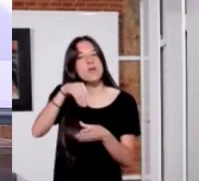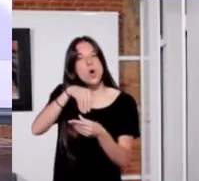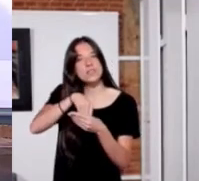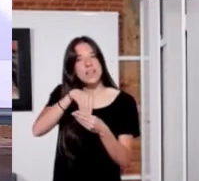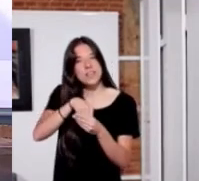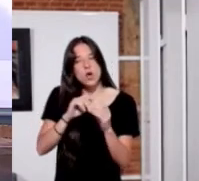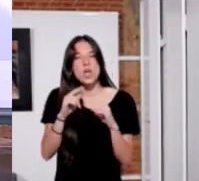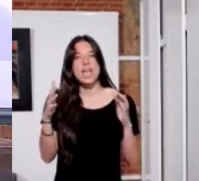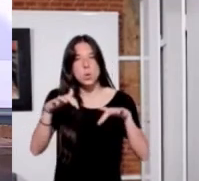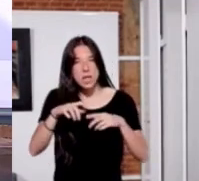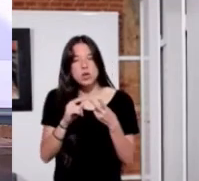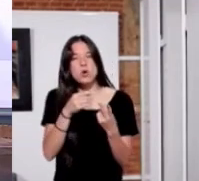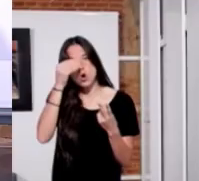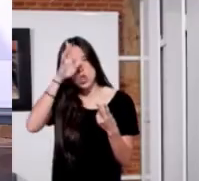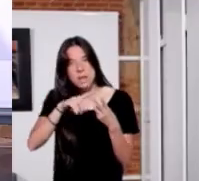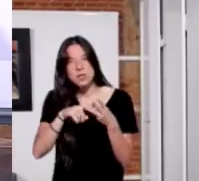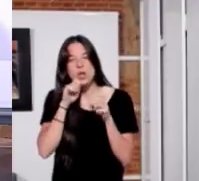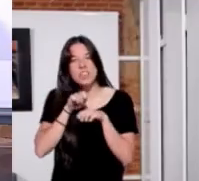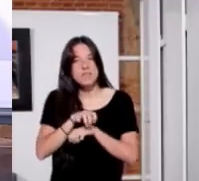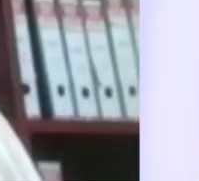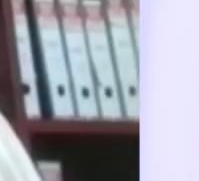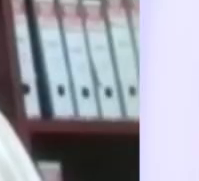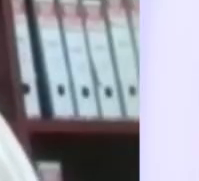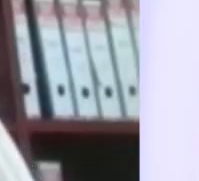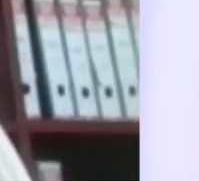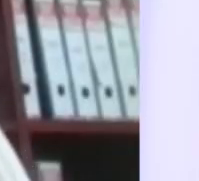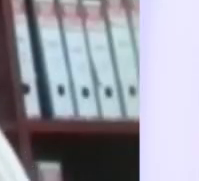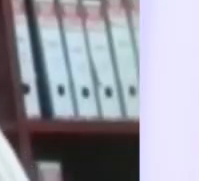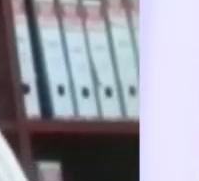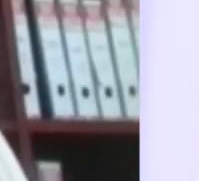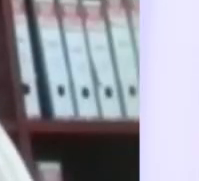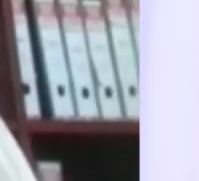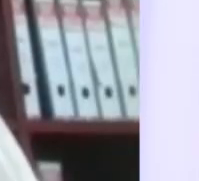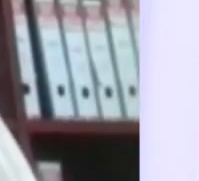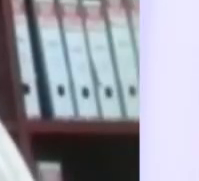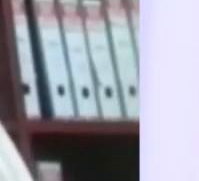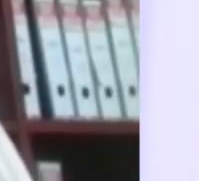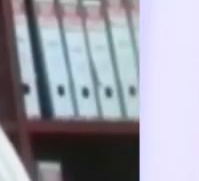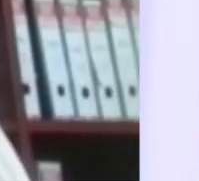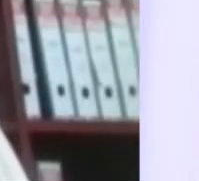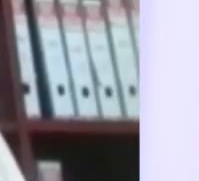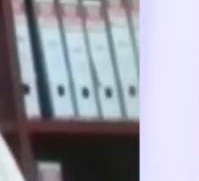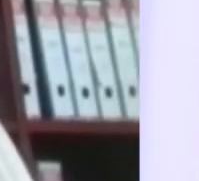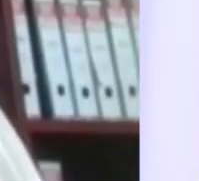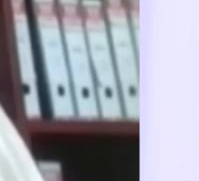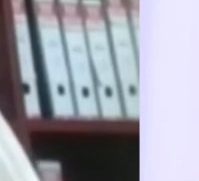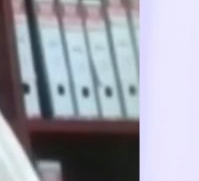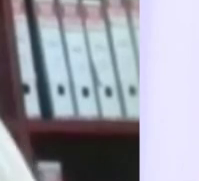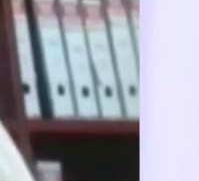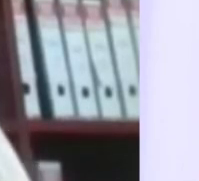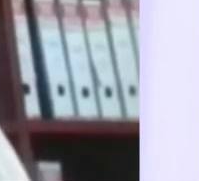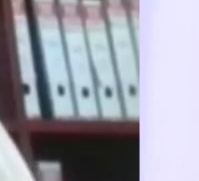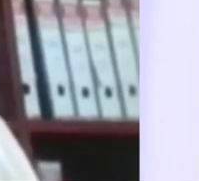encuentro, conocimiento y difusión al voluntariado, extenderlo a otras plataformas de España, darnos a conocer